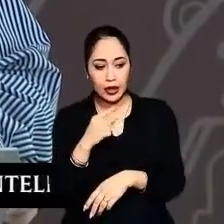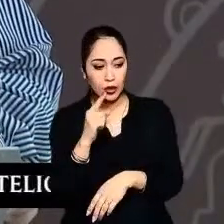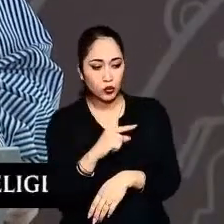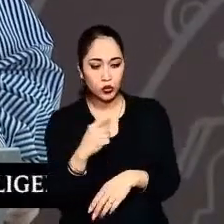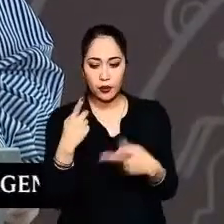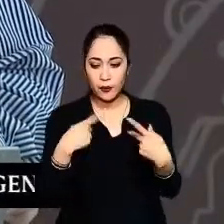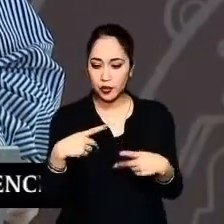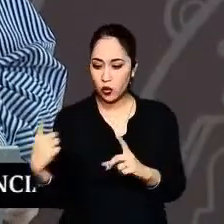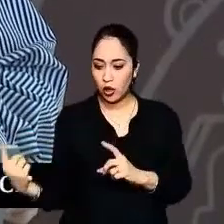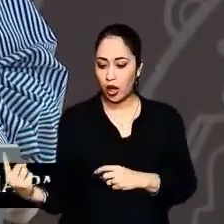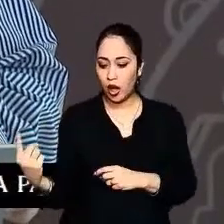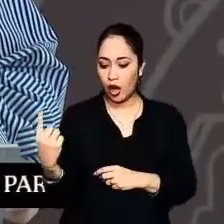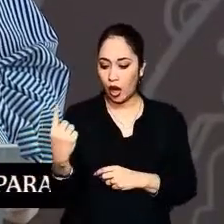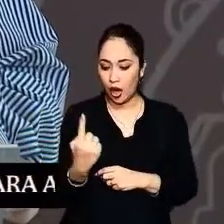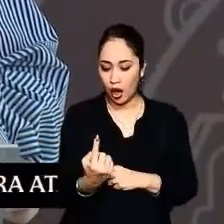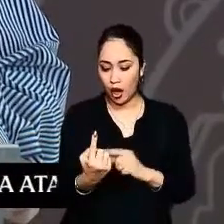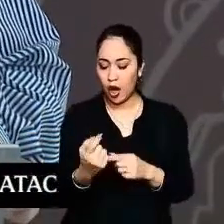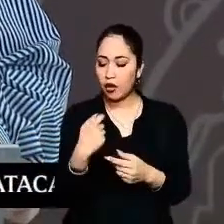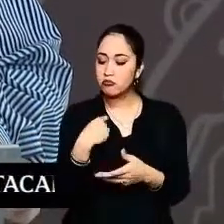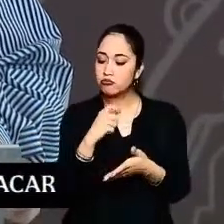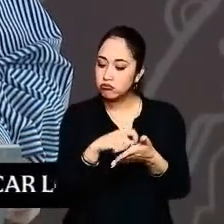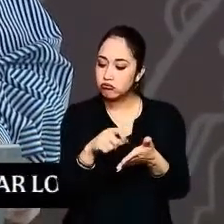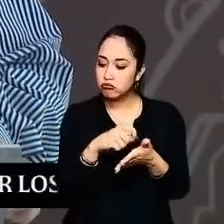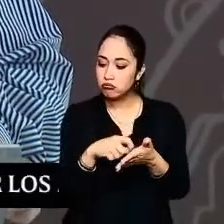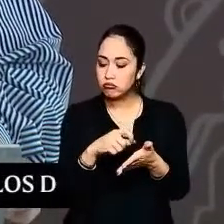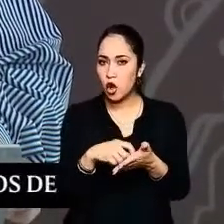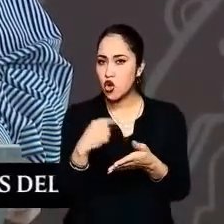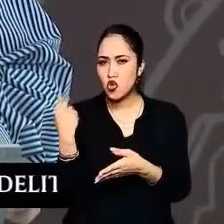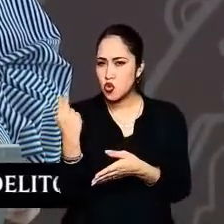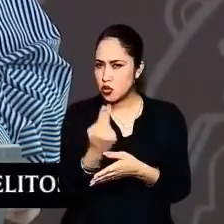de que vienes golpeada